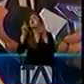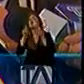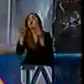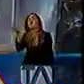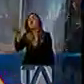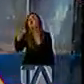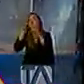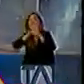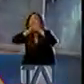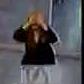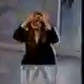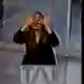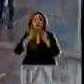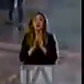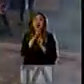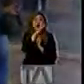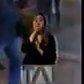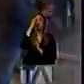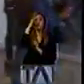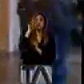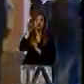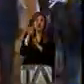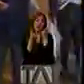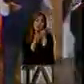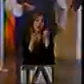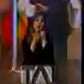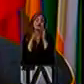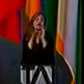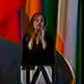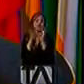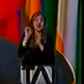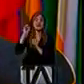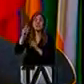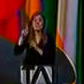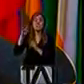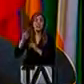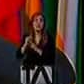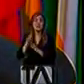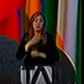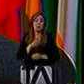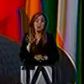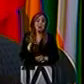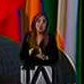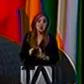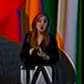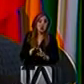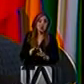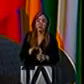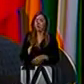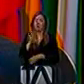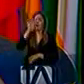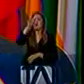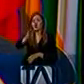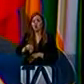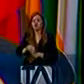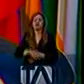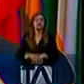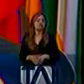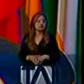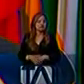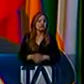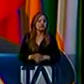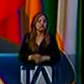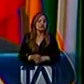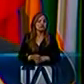primera mano. Mientras los correístas apoyarán a su compañera de bloque. Sus votos van a ser negativos y nosotros lo que sostenemos es